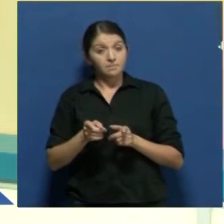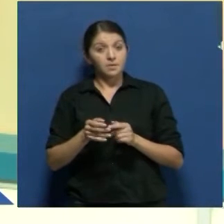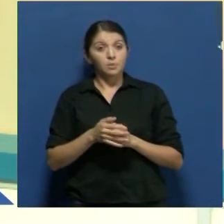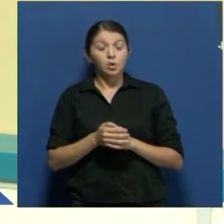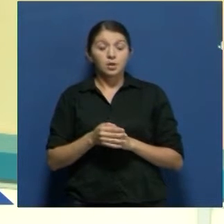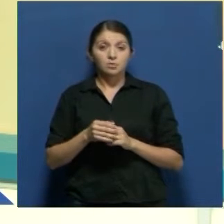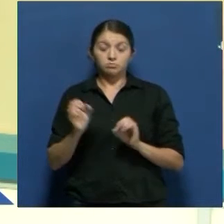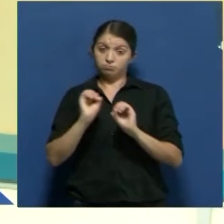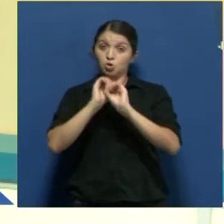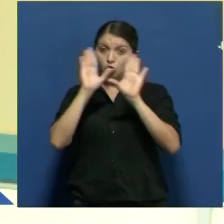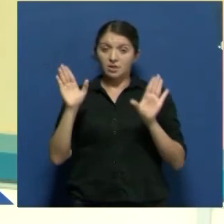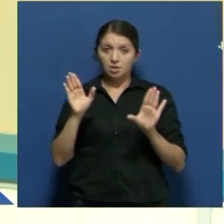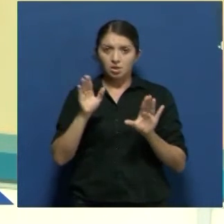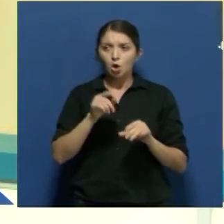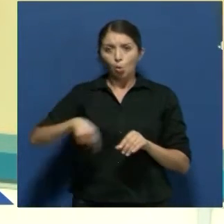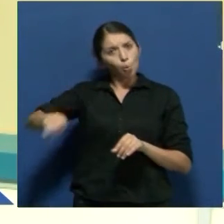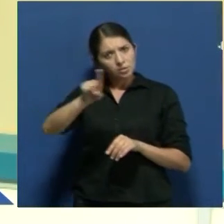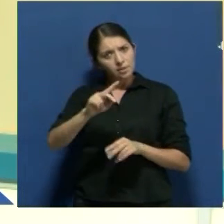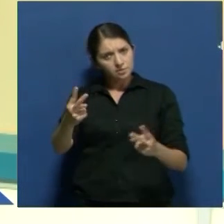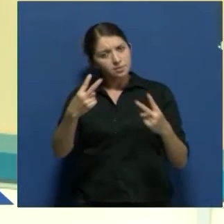Es llamativo, y ustedes escucharon con atención